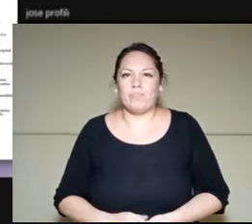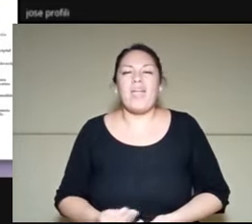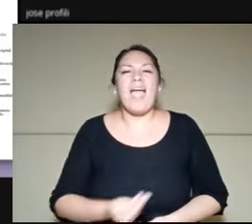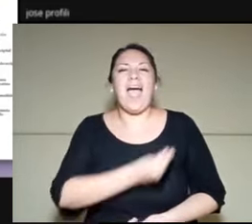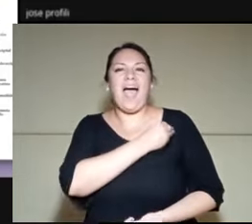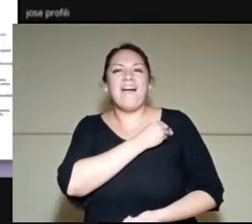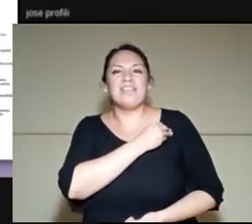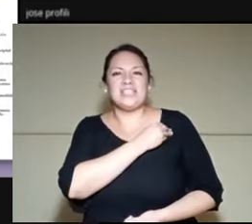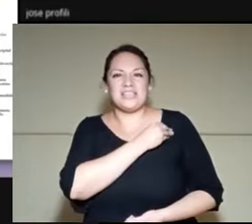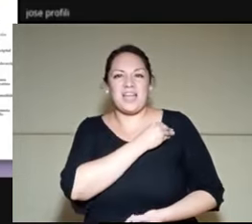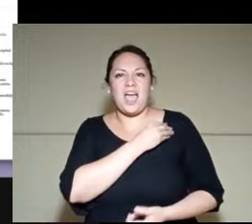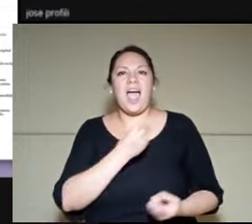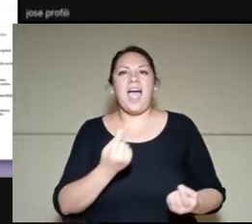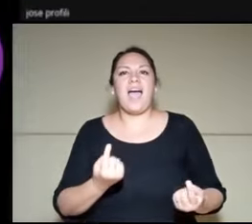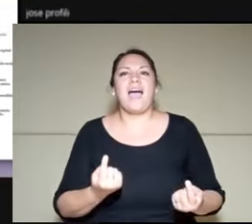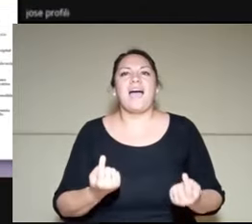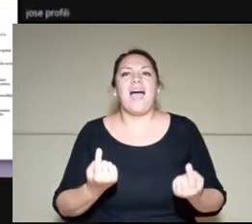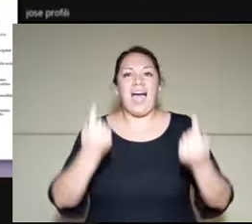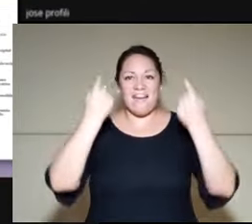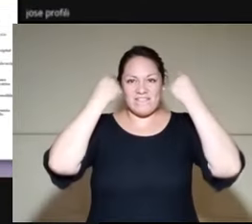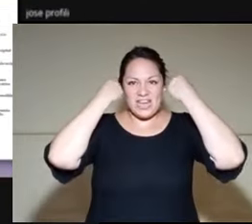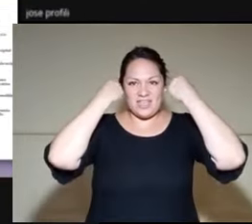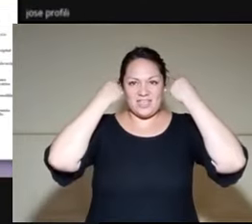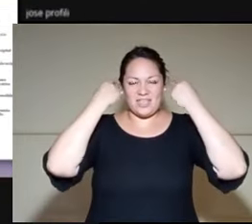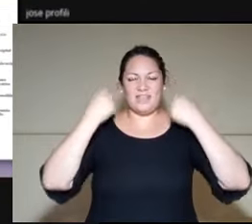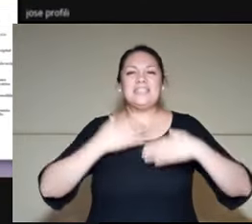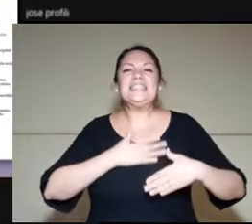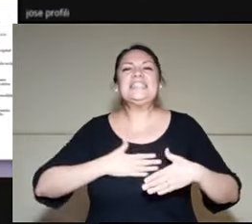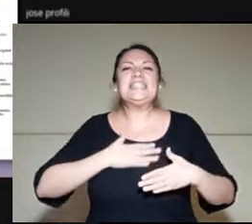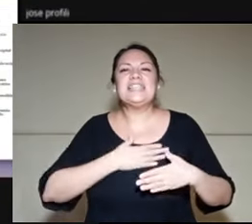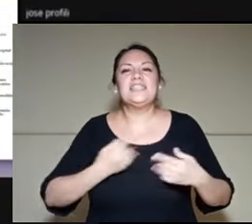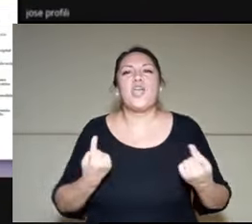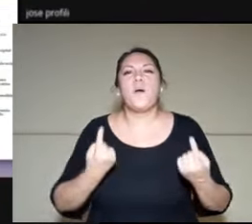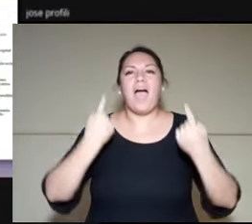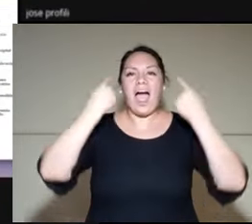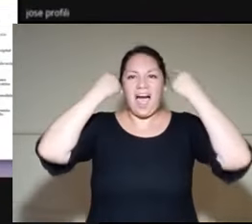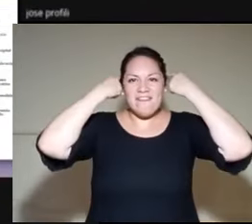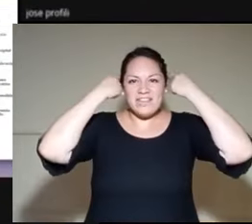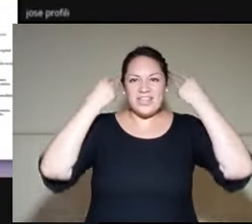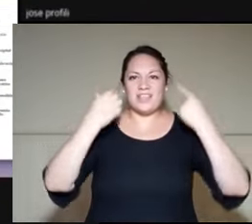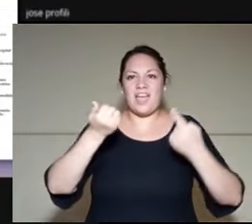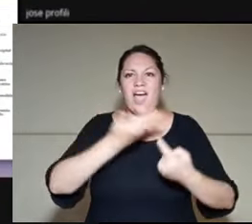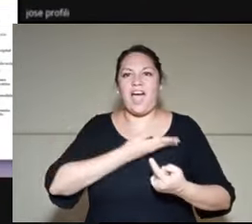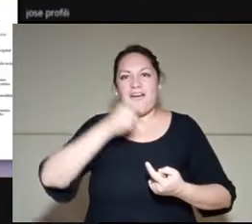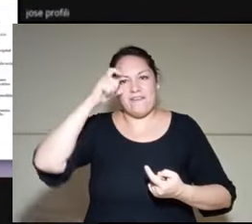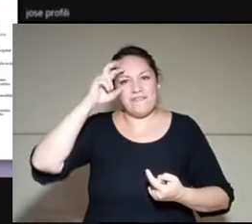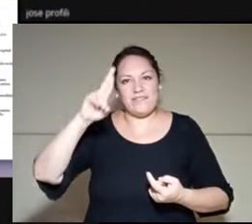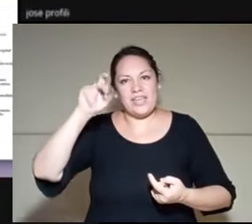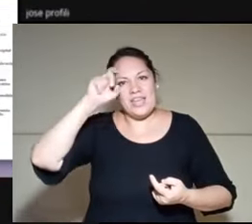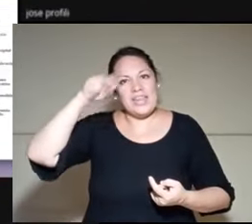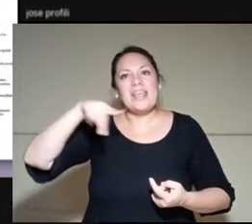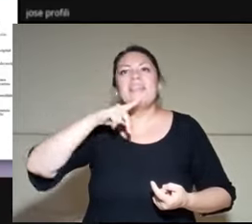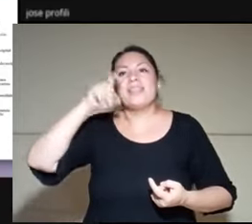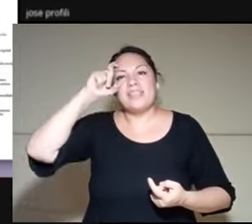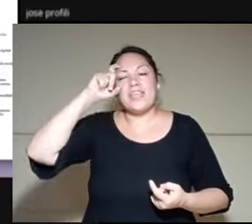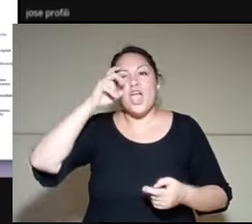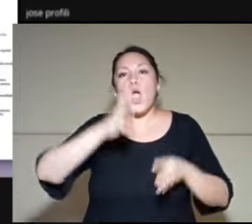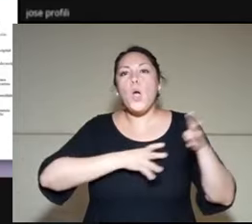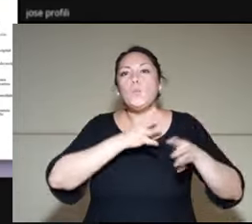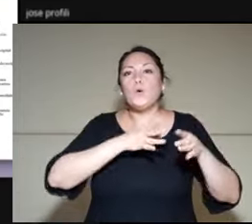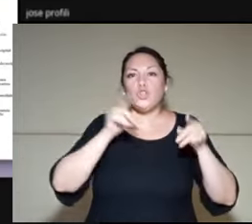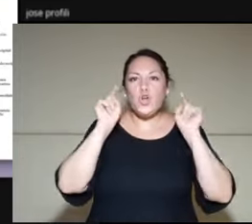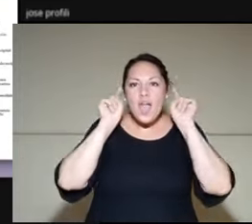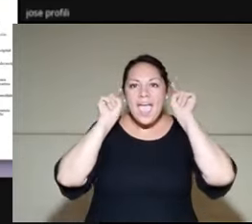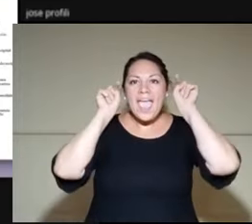a mi sistema nervioso. Entonces, la vía sensitiva es aferente, ingresa al sistema nervioso. La vía